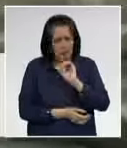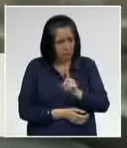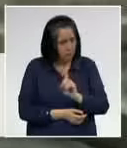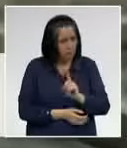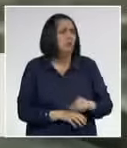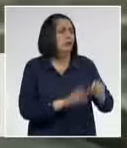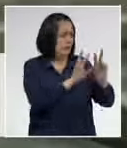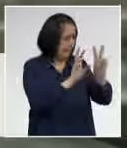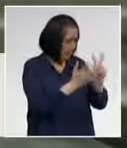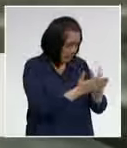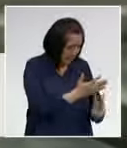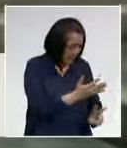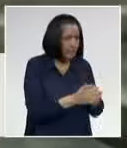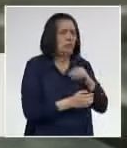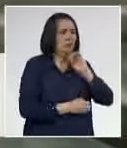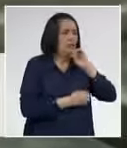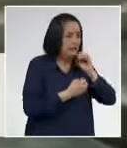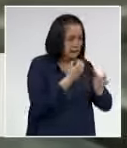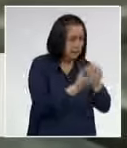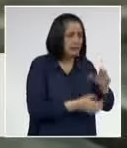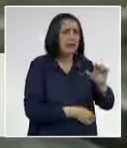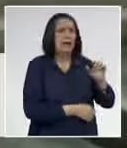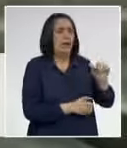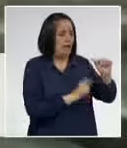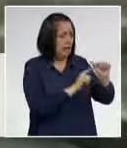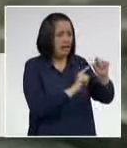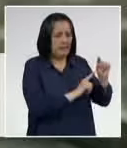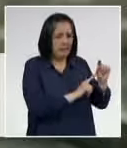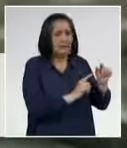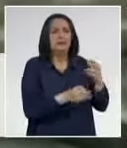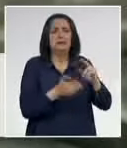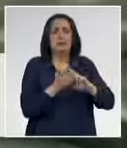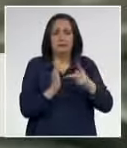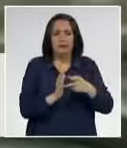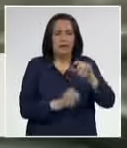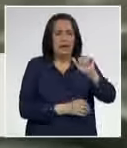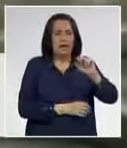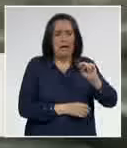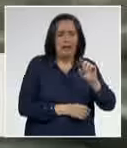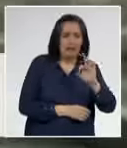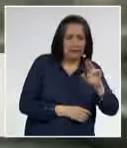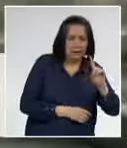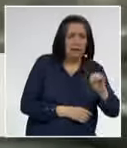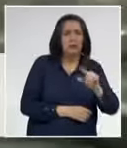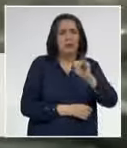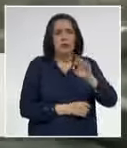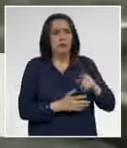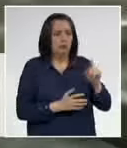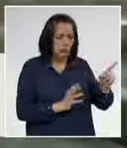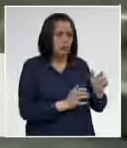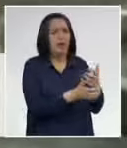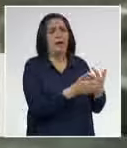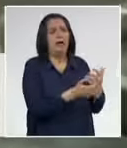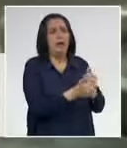declaraciones del señor Odebrecht, que dice AG es Andrade Gutiérrez, una empresa brasilera con la que ellos competían por